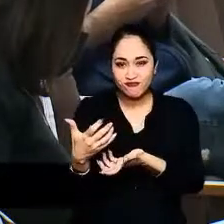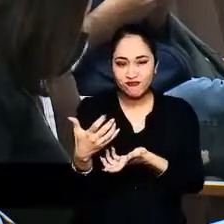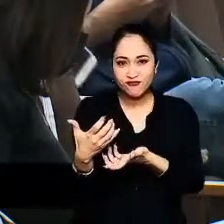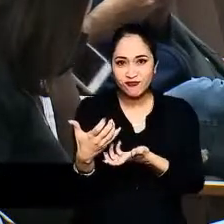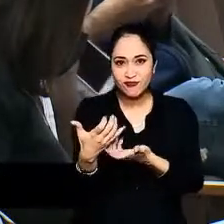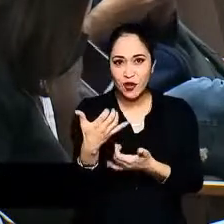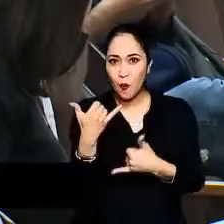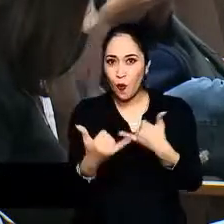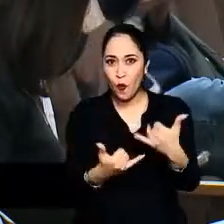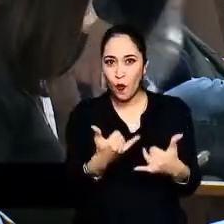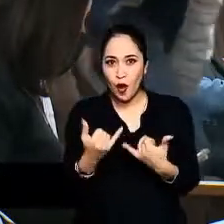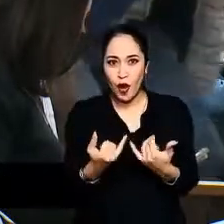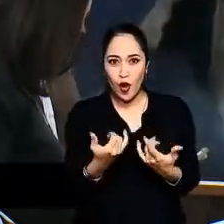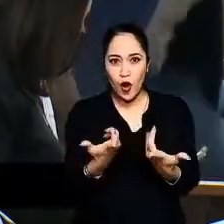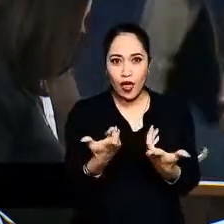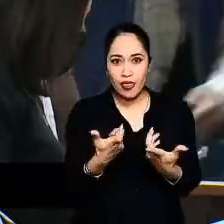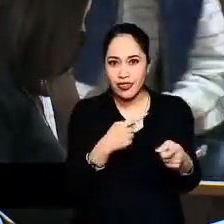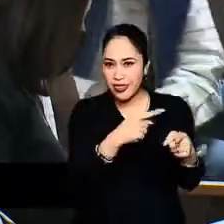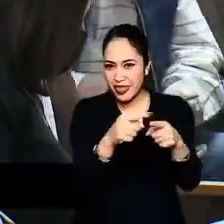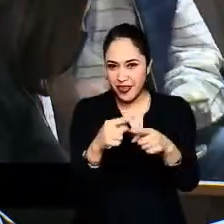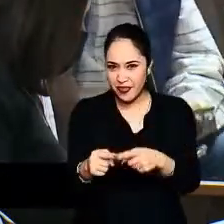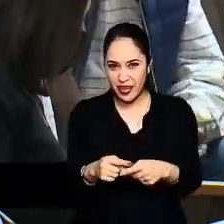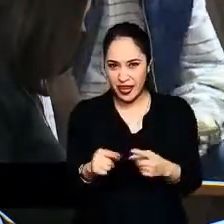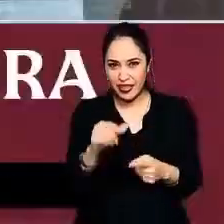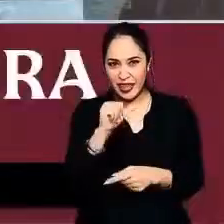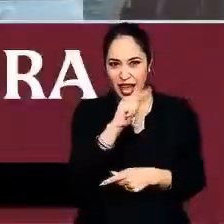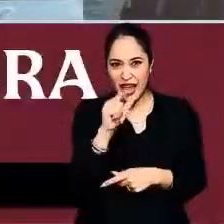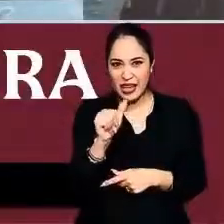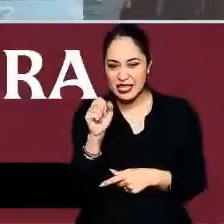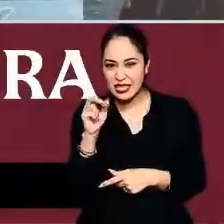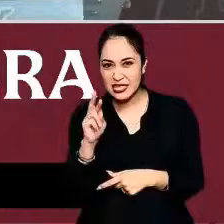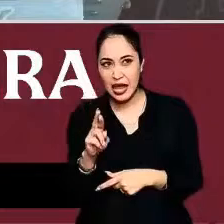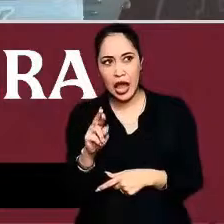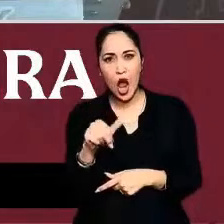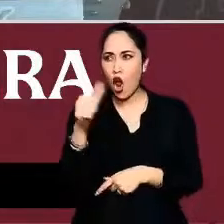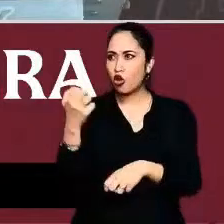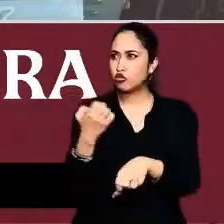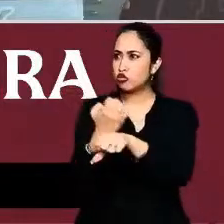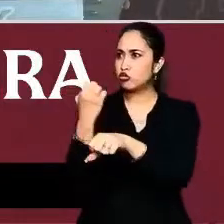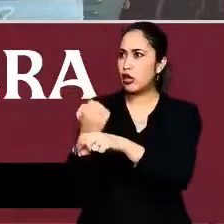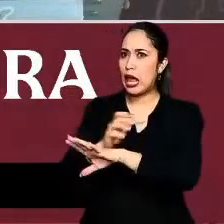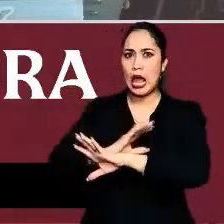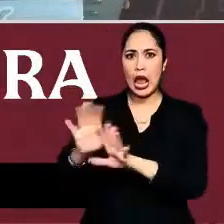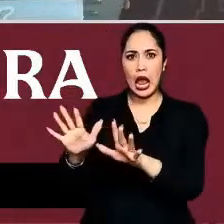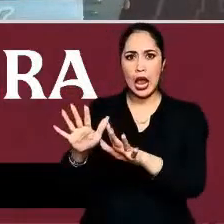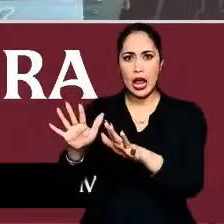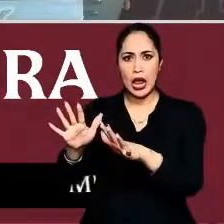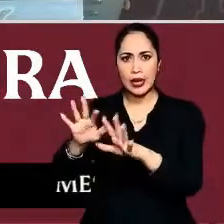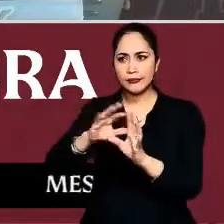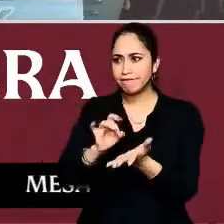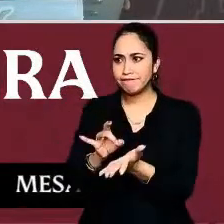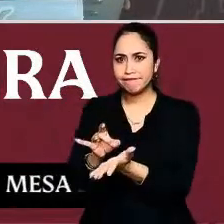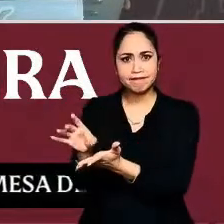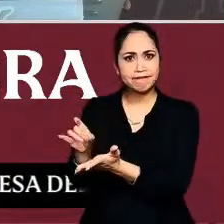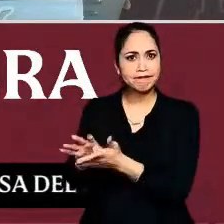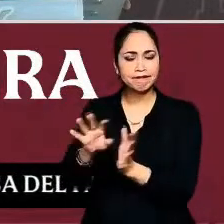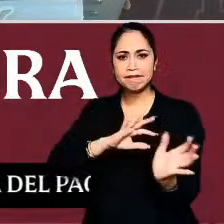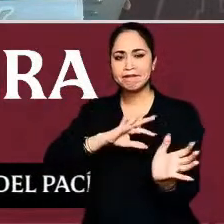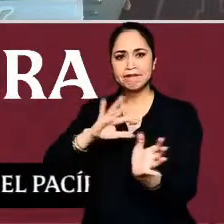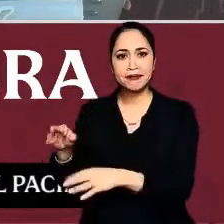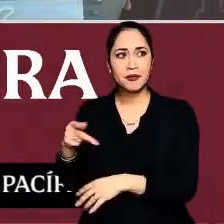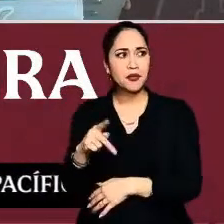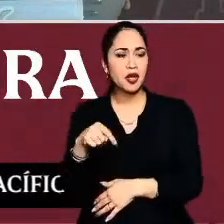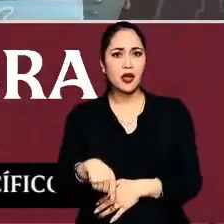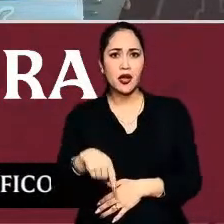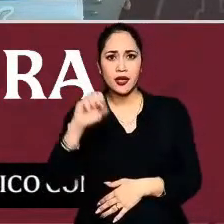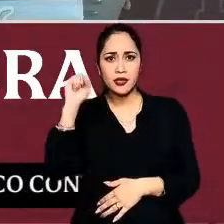permitidos y no hay una regulación y ese es un fenómeno que está en años. En otros estados ya los expulsaron por vía de la fuerza pública, pero aquí